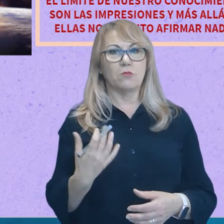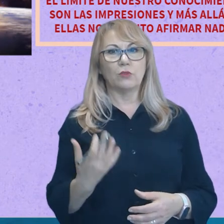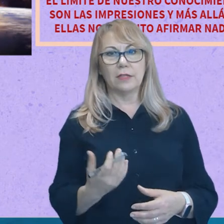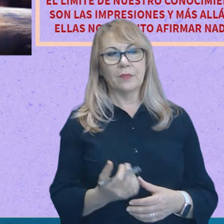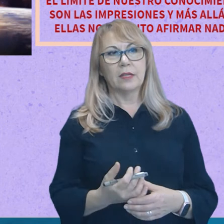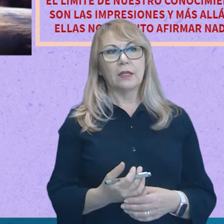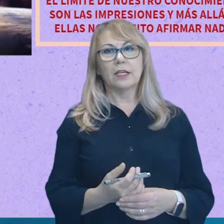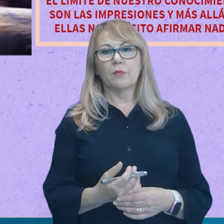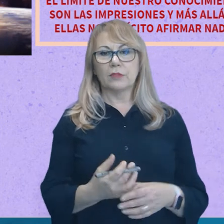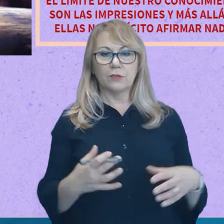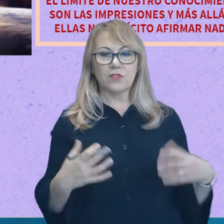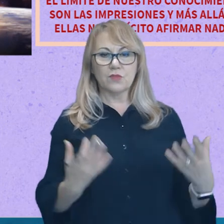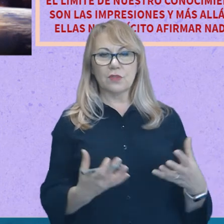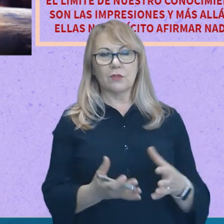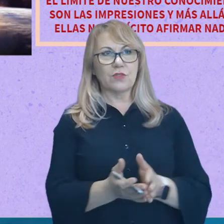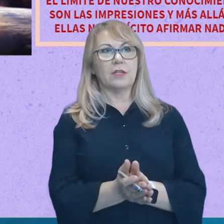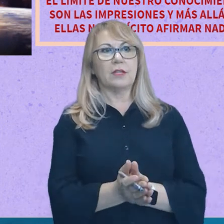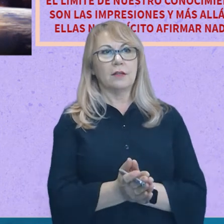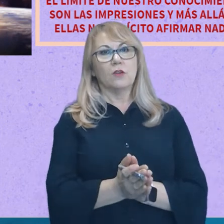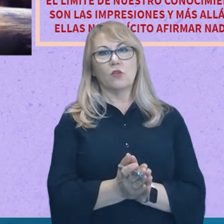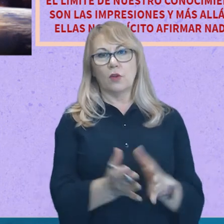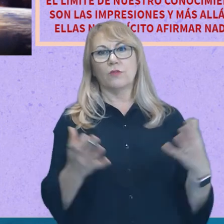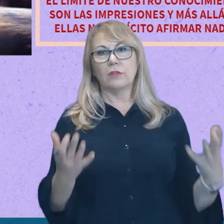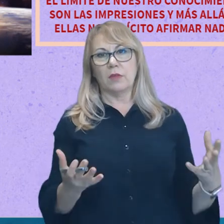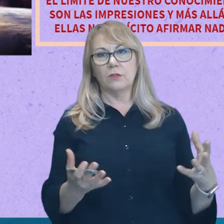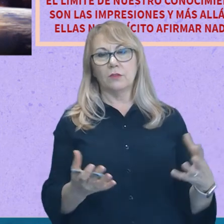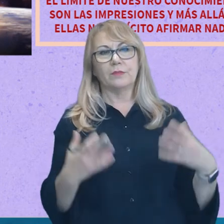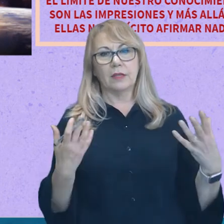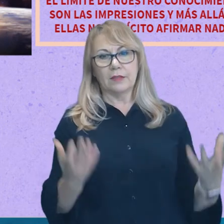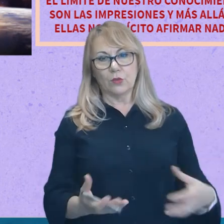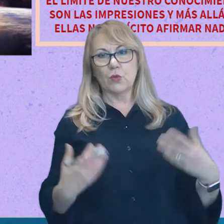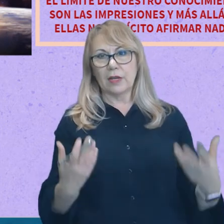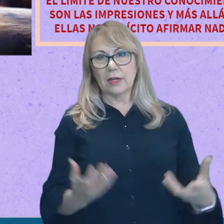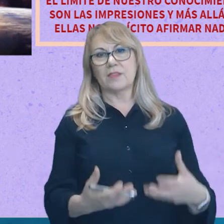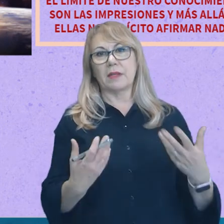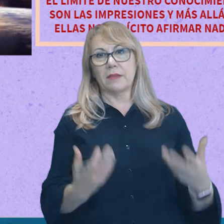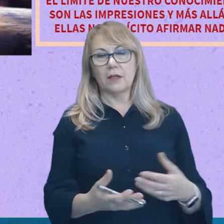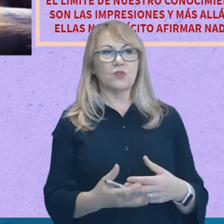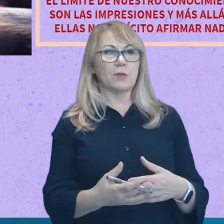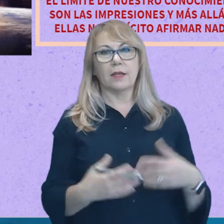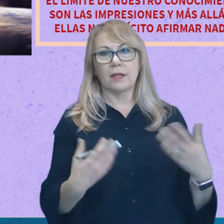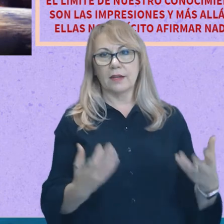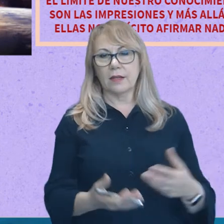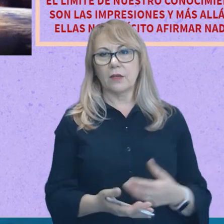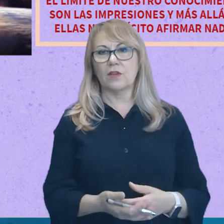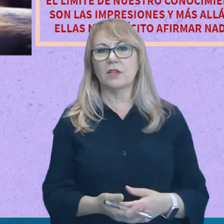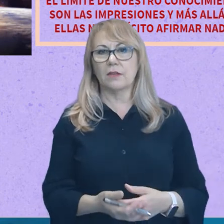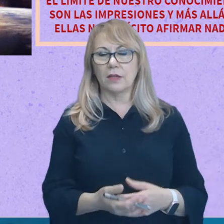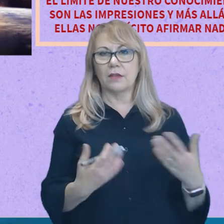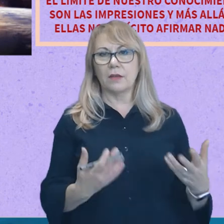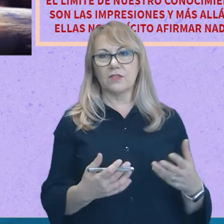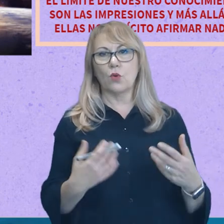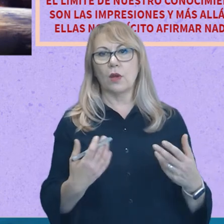que es inmutable, y que por lo tanto ese sustrato sería como el fundamento sobre el que se predica o sobre el que recae una